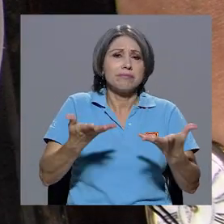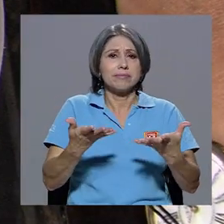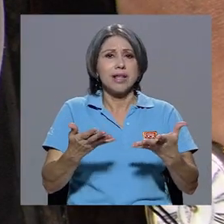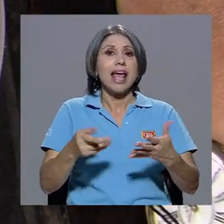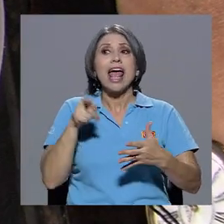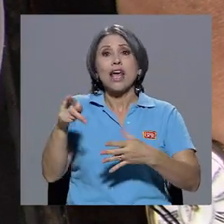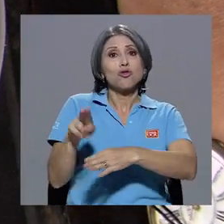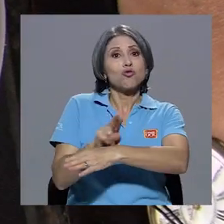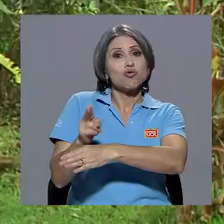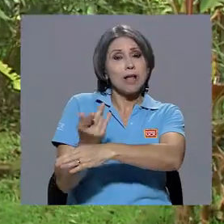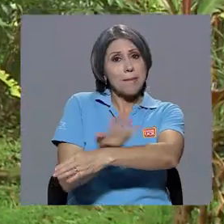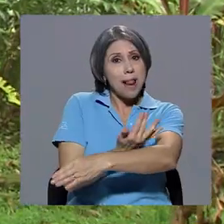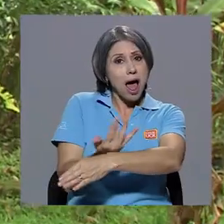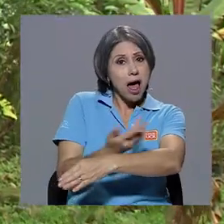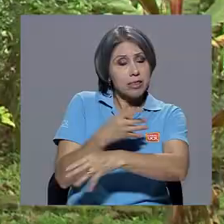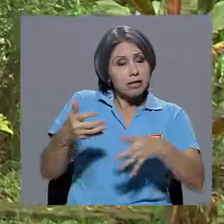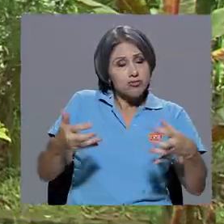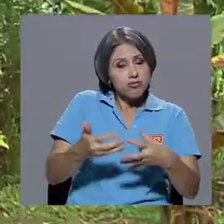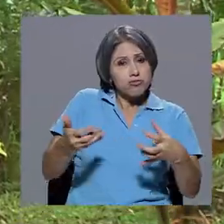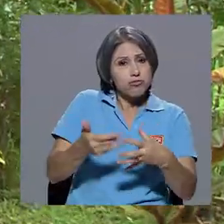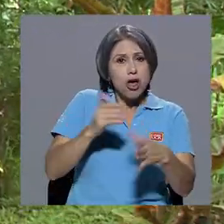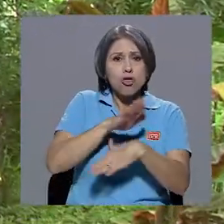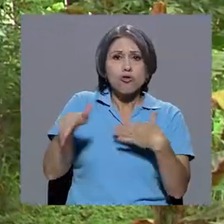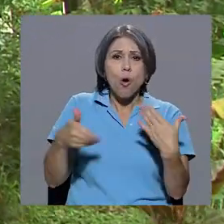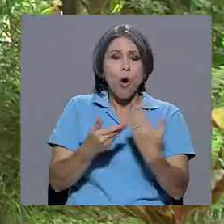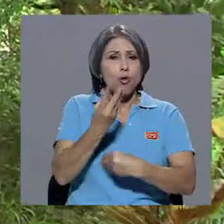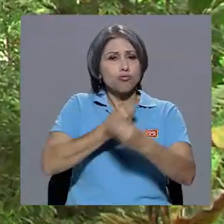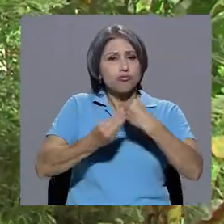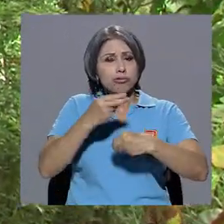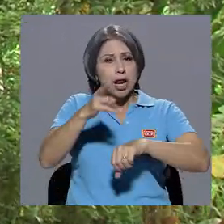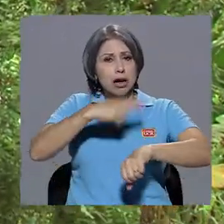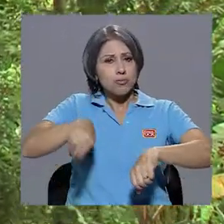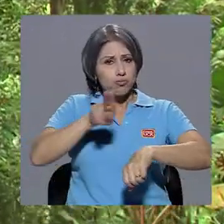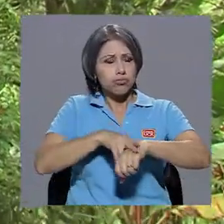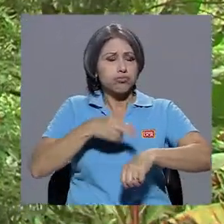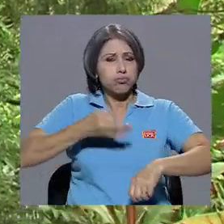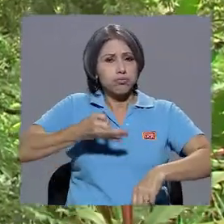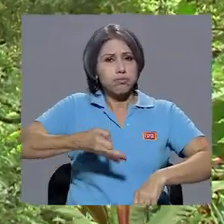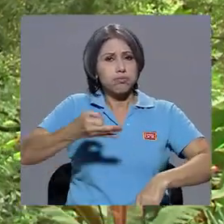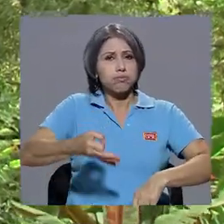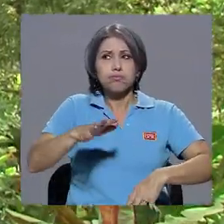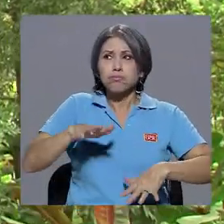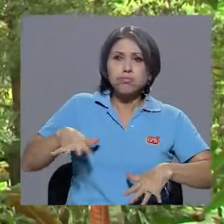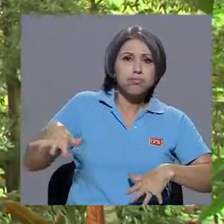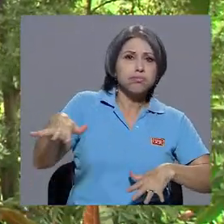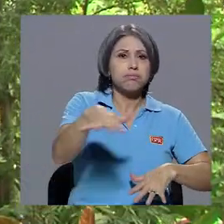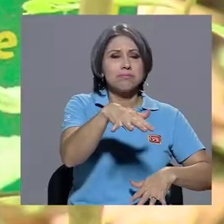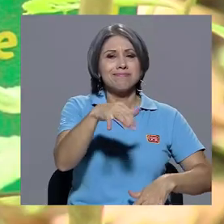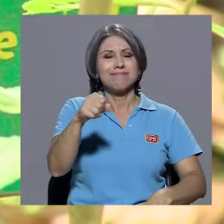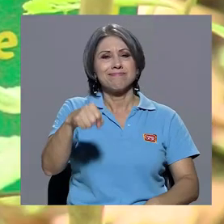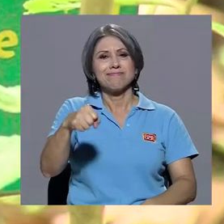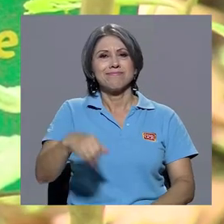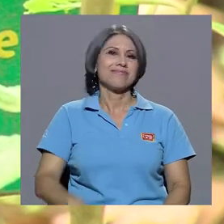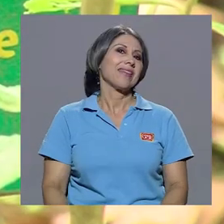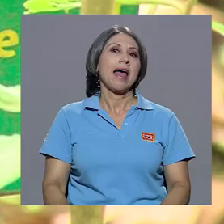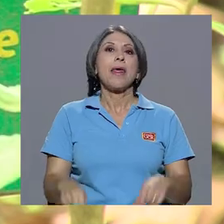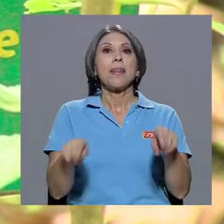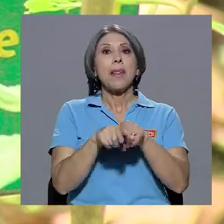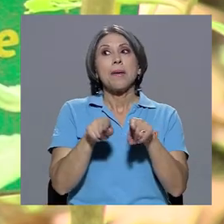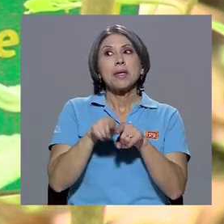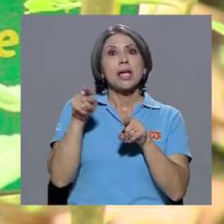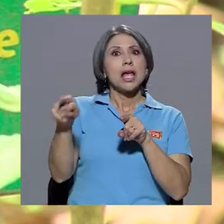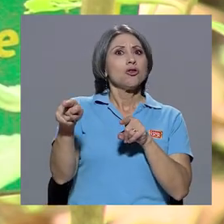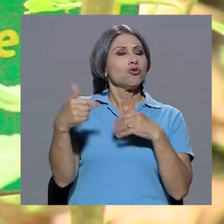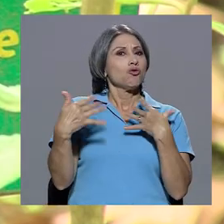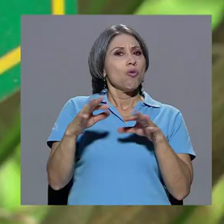las plantas para su alimentación y su nutrición y todo lo que les ofrece la naturaleza ahí alrededor, digamos, exactamente. Ellos también tienen una